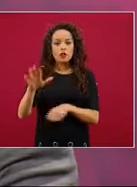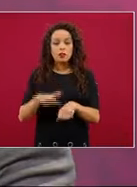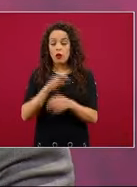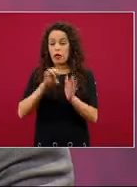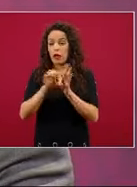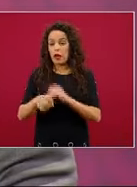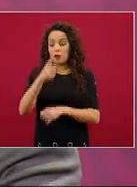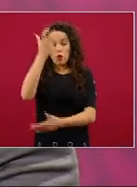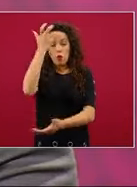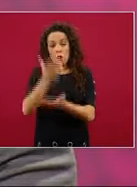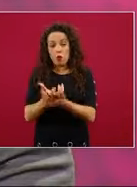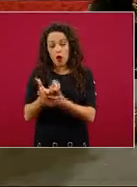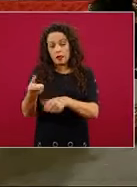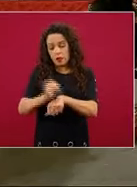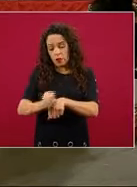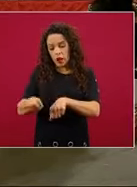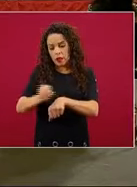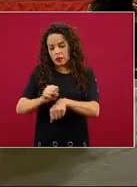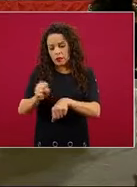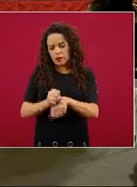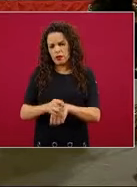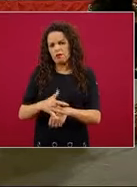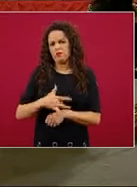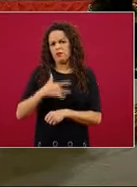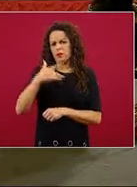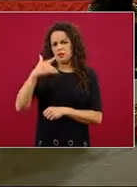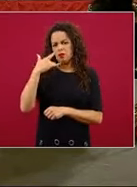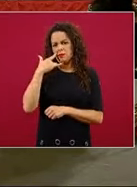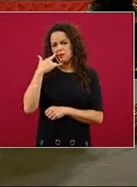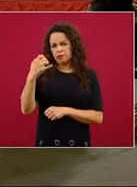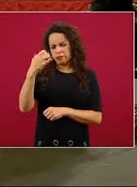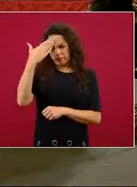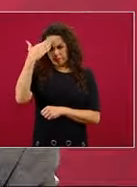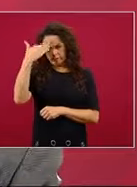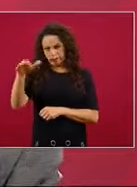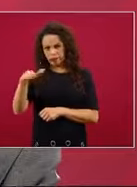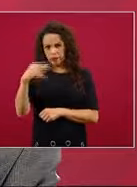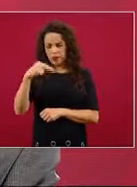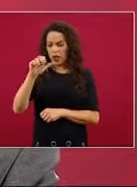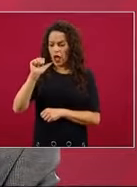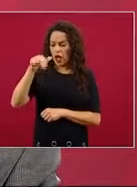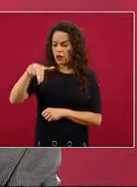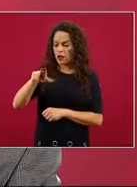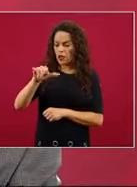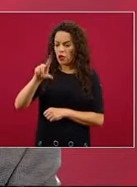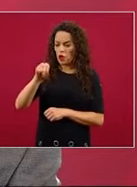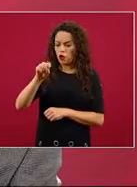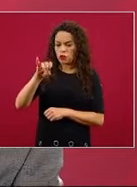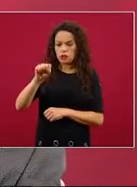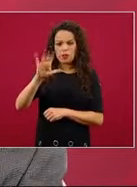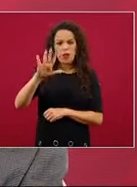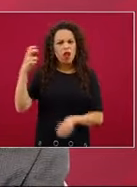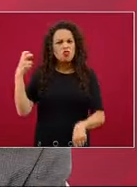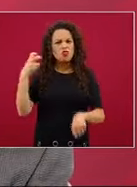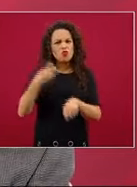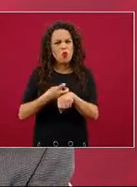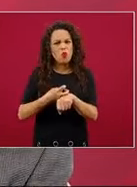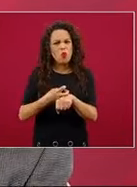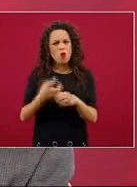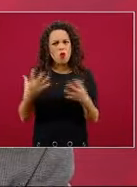completo reposo empezaría a enfrentar un fenómeno que se llama anquilosis, en la que se hacen duros, se hacen rígidos